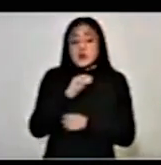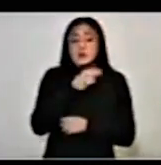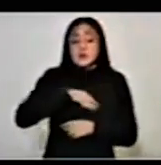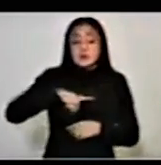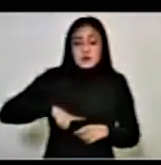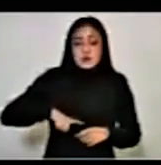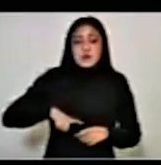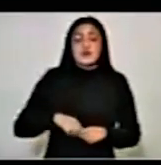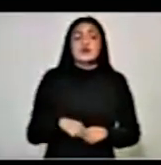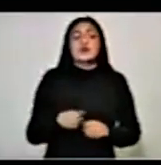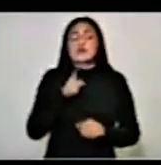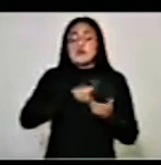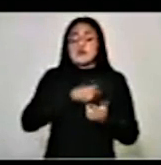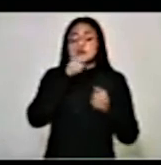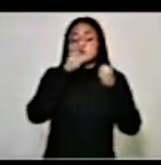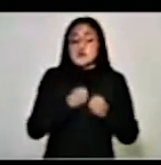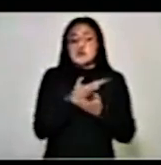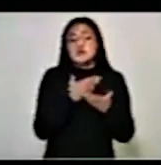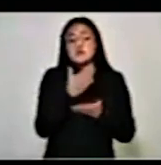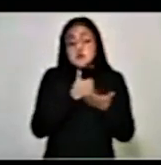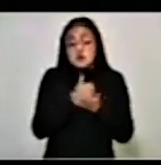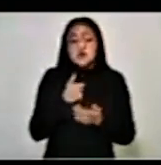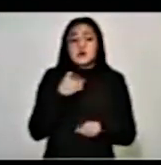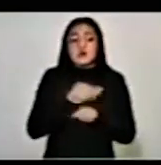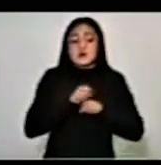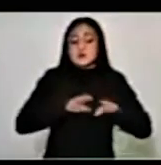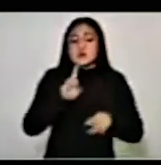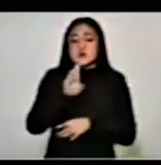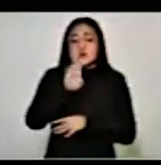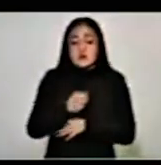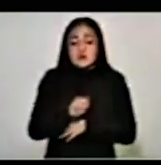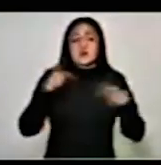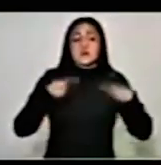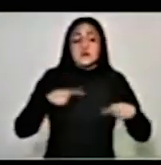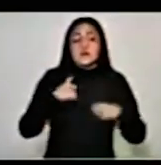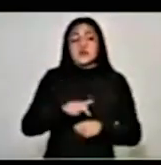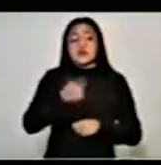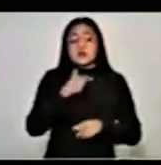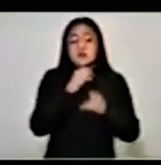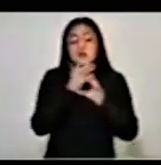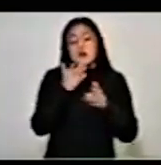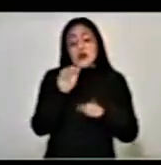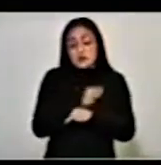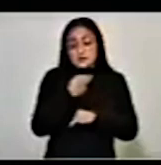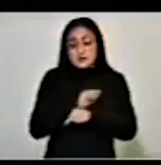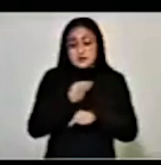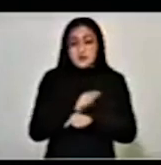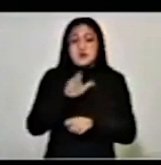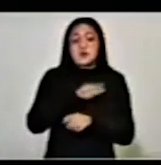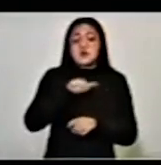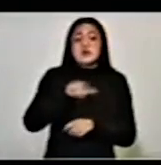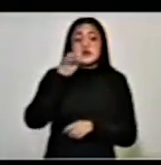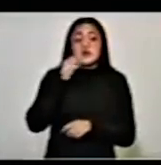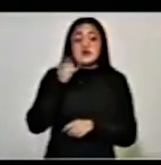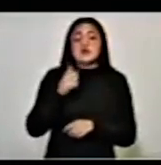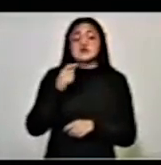municipal. En el área de seguridad ciudadana tenemos el despliegue de 39 elementos y 12 unidades en la zona